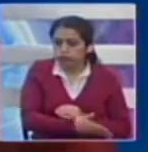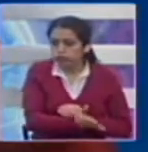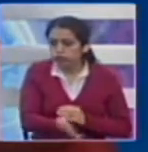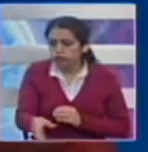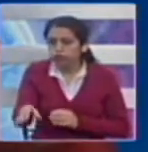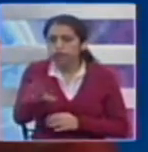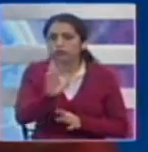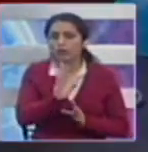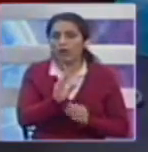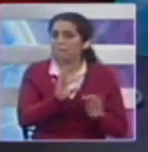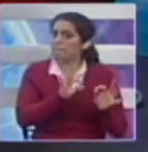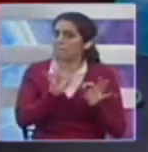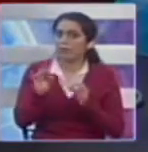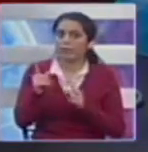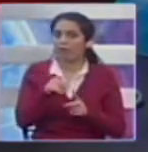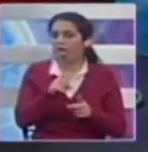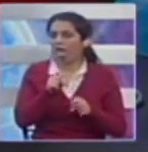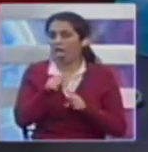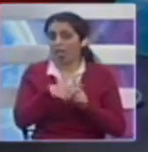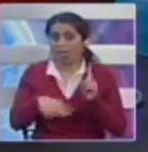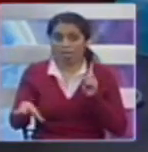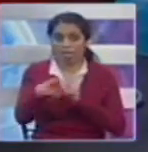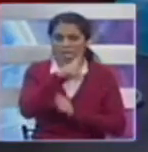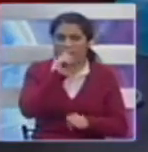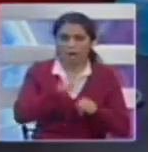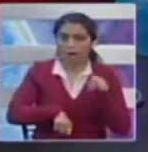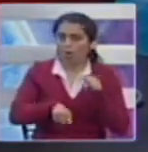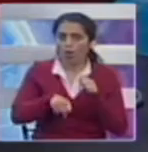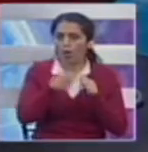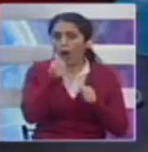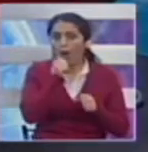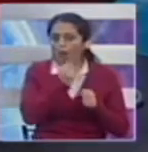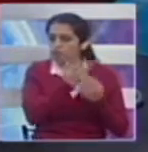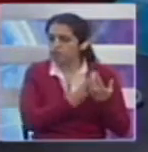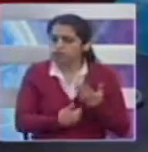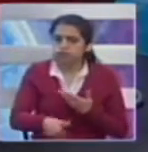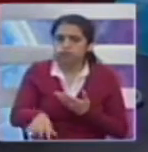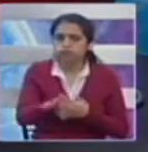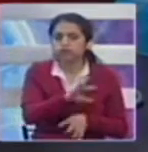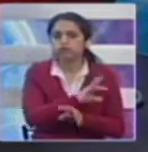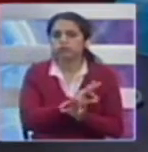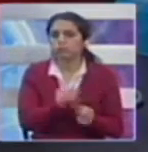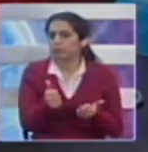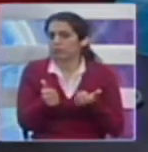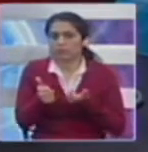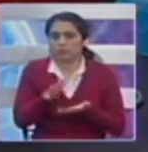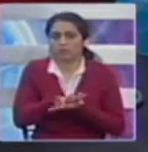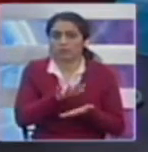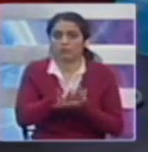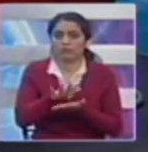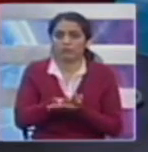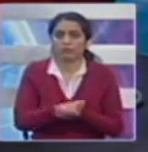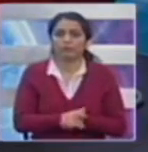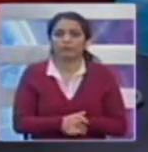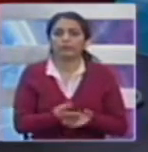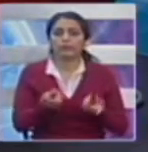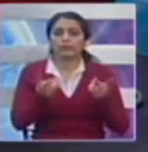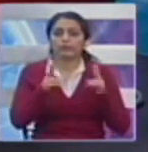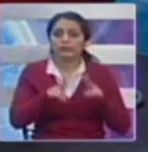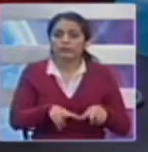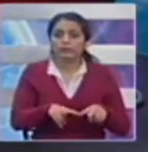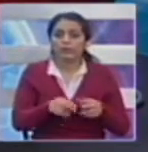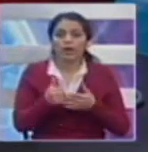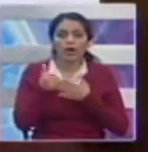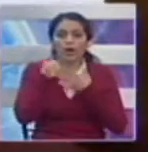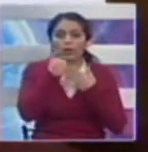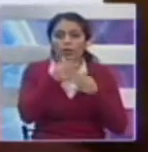para todo lo que es el medio ambiente. También nosotros tenemos una torre de climatización para dar esa calidad y calidez que